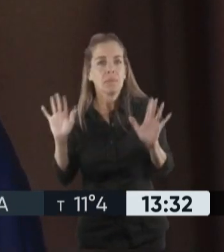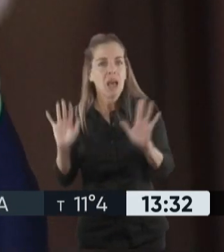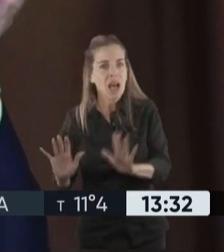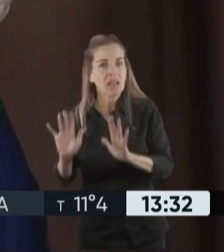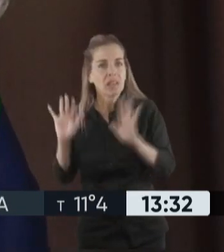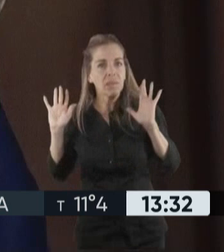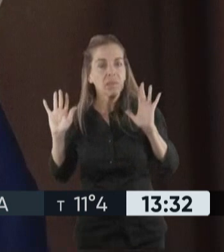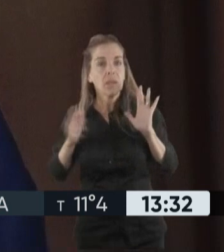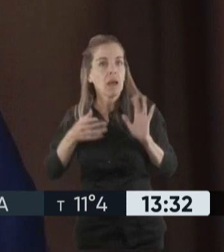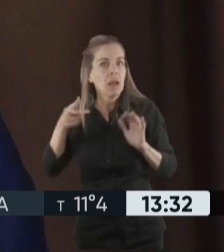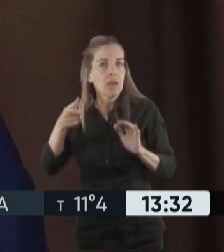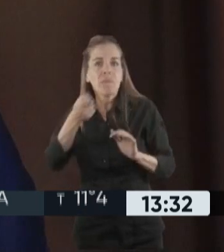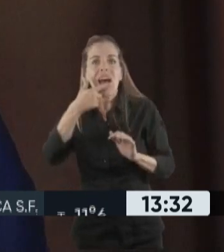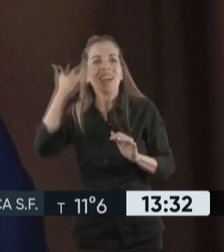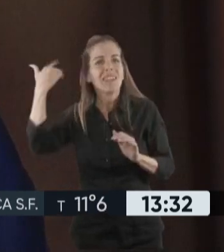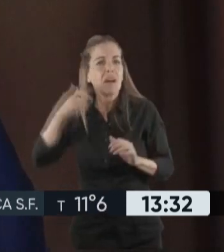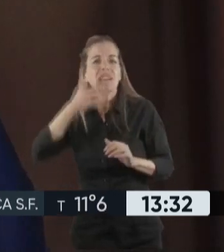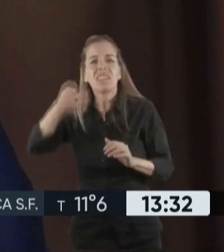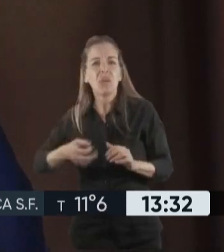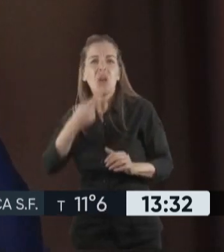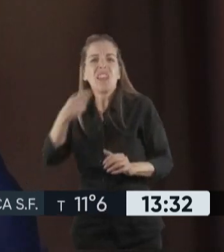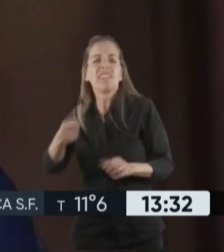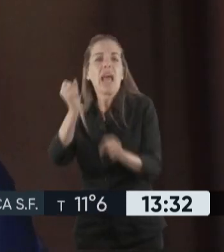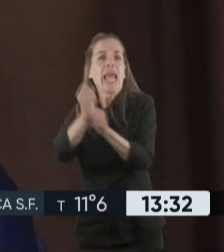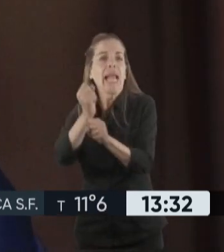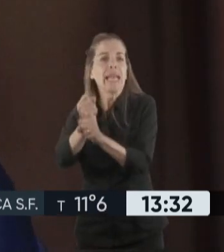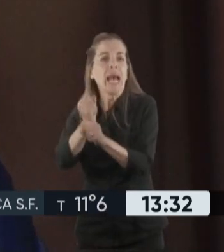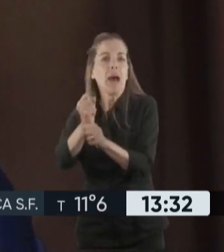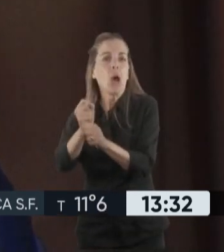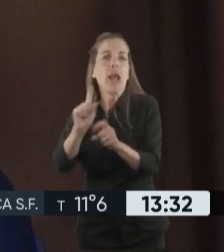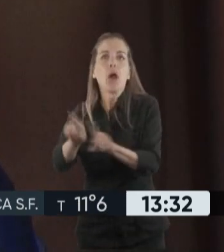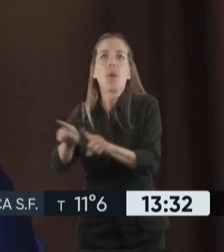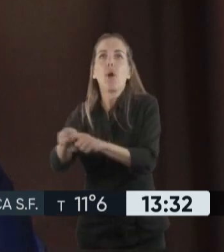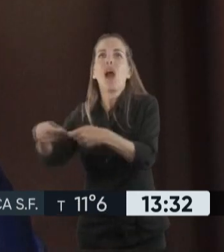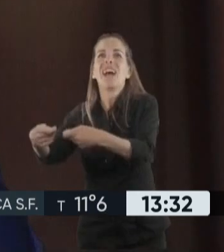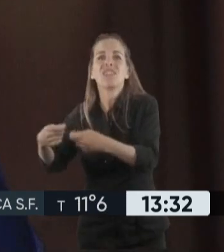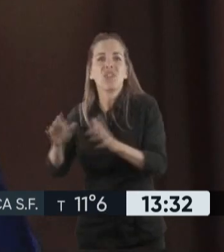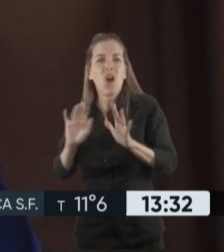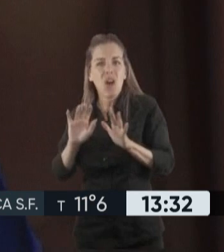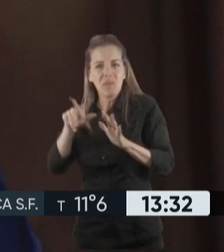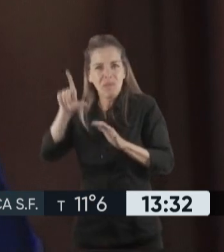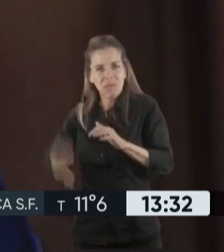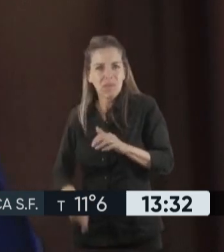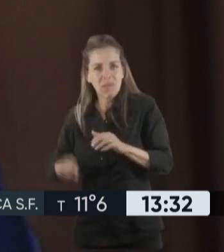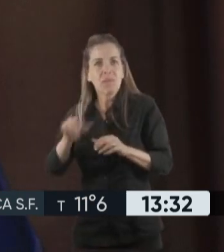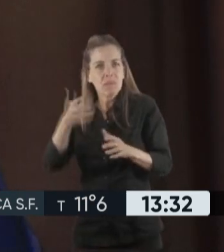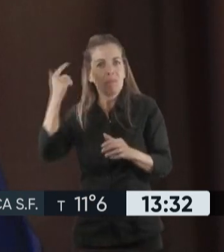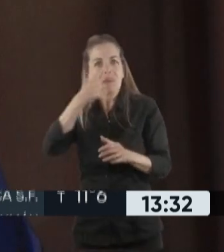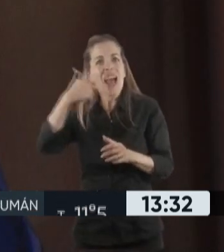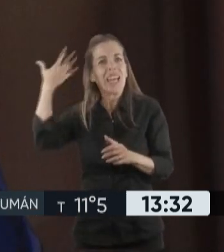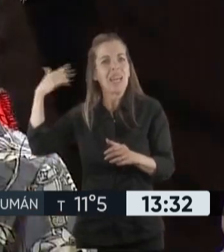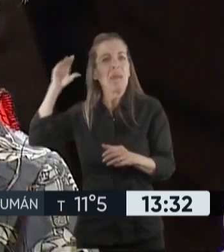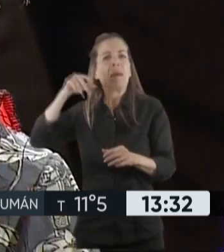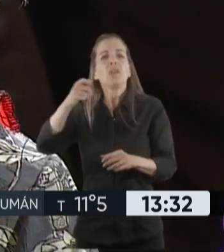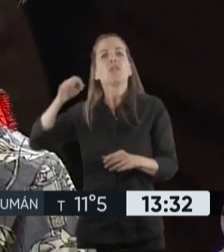Y tan convencido estaba de que el trabajo era un costo que lo abarató al punto de bajar el salario real 20